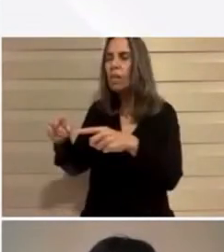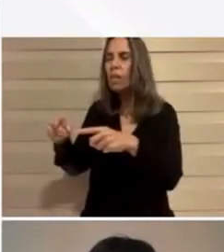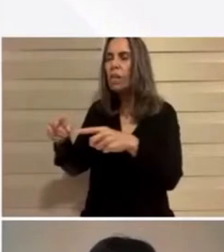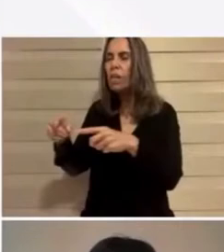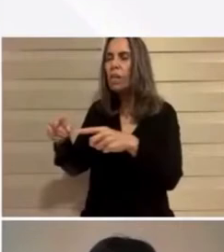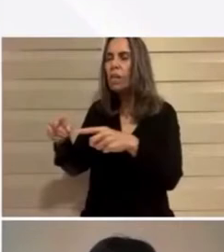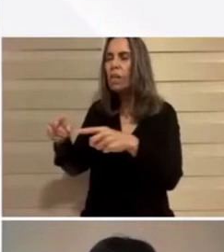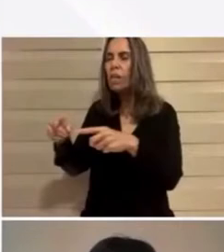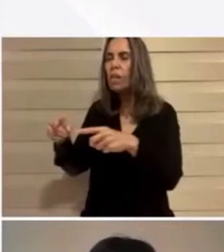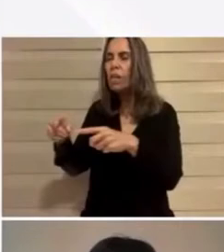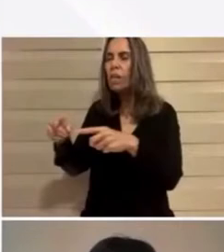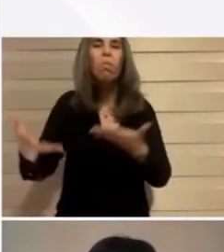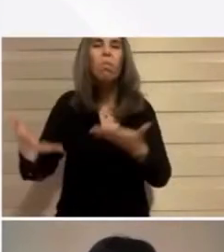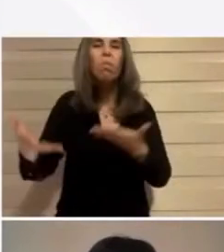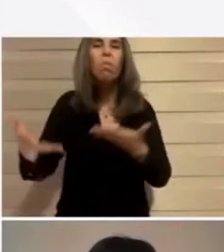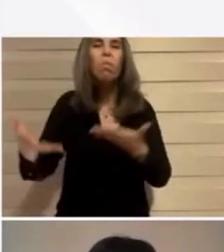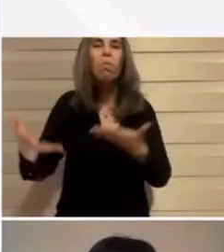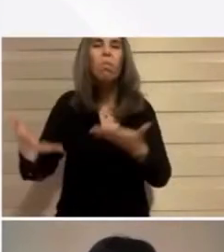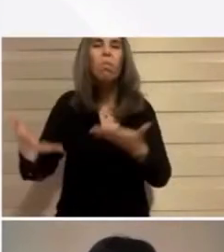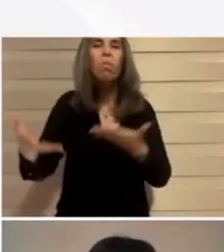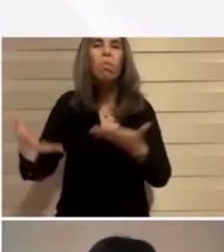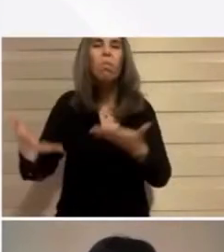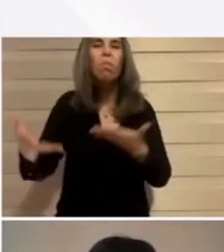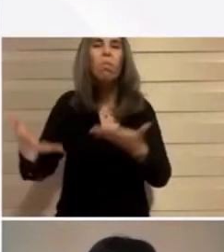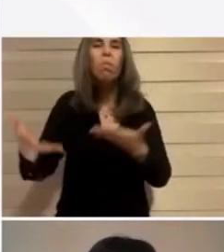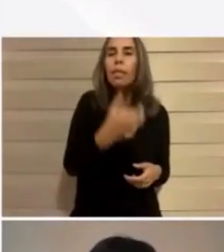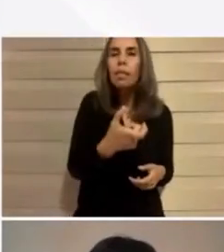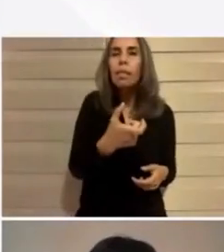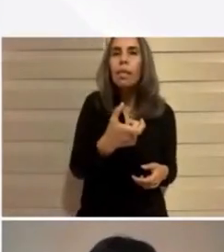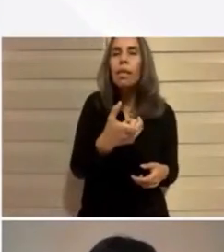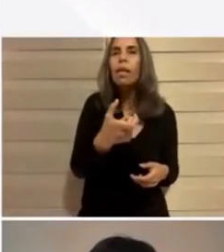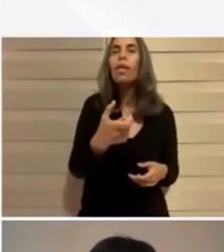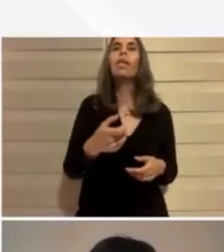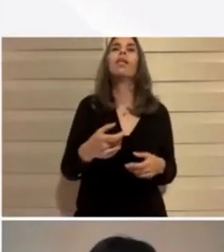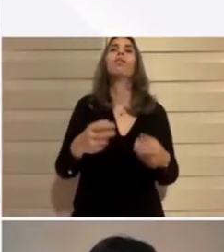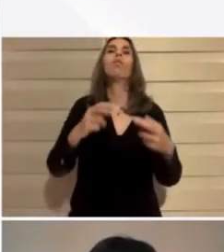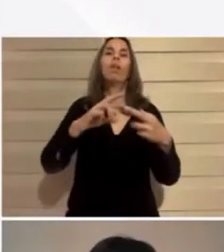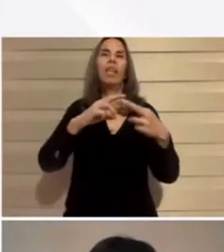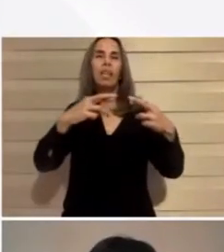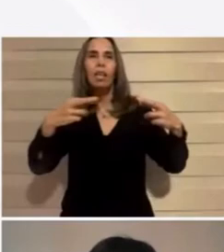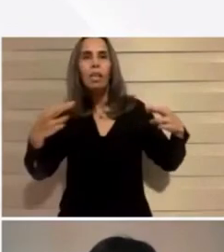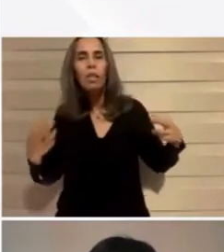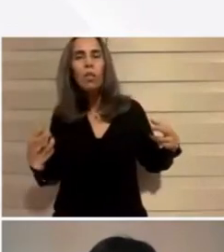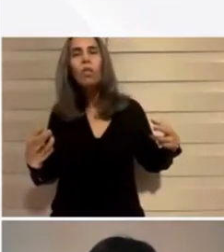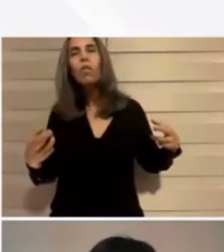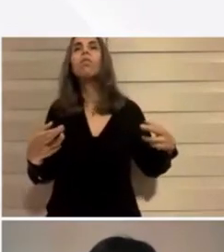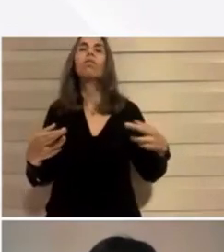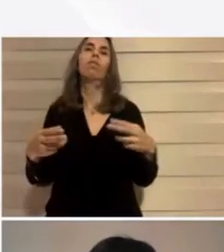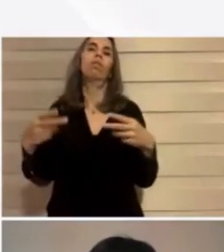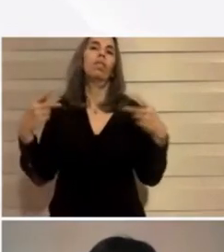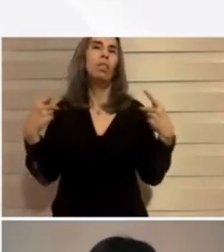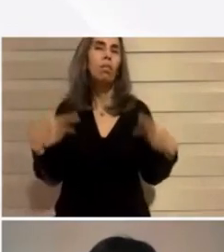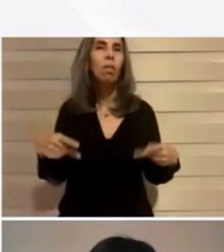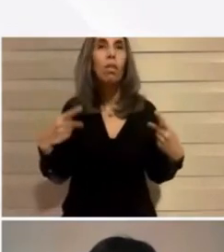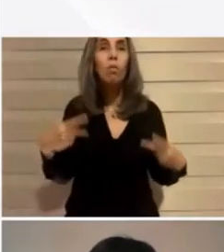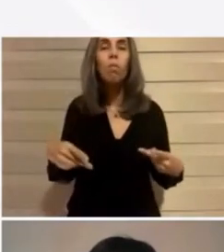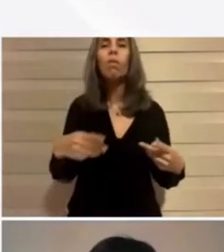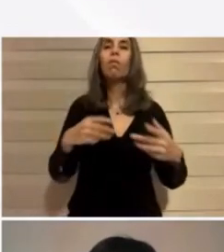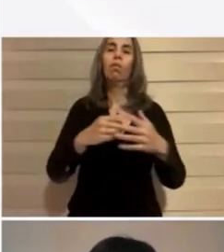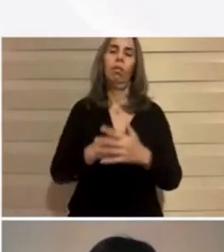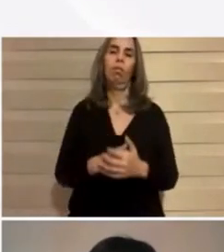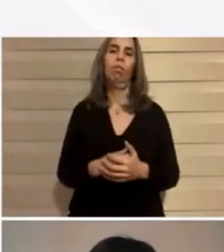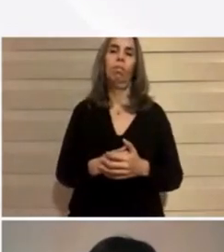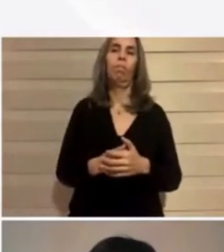economía, el dinero, las relaciones financieras han existido en el mundo desde siempre, desde las formas